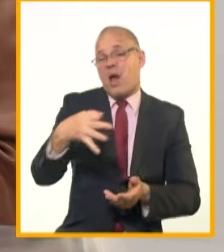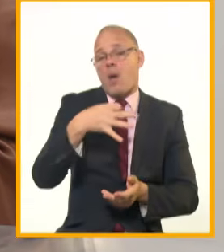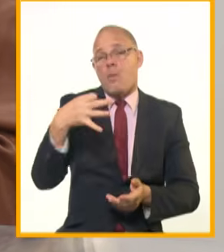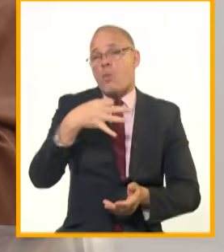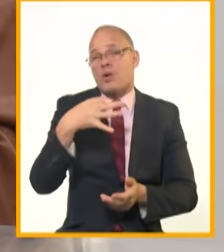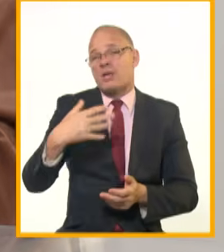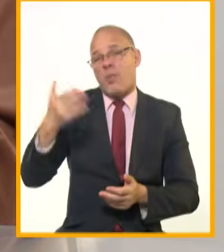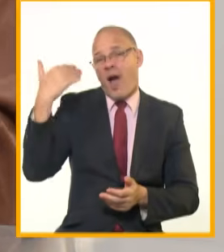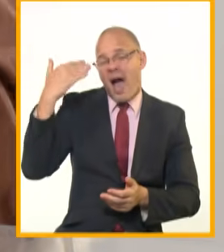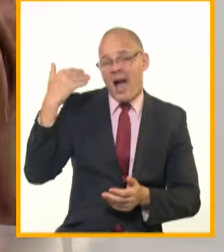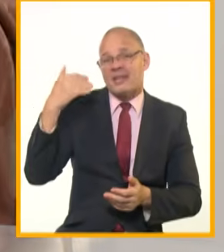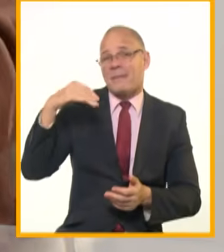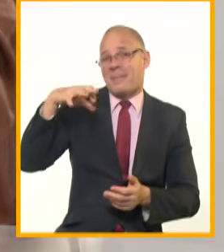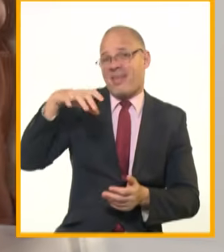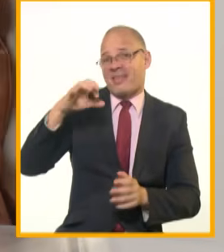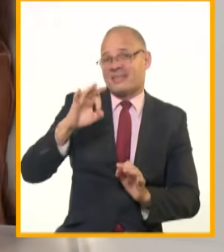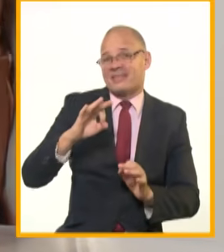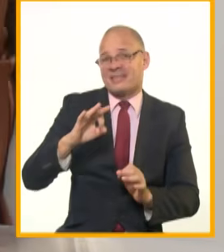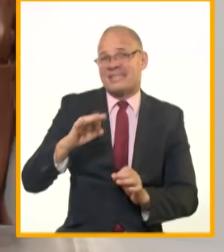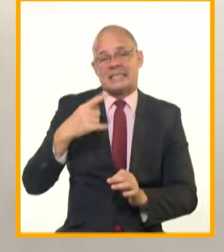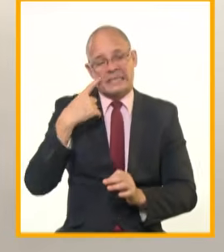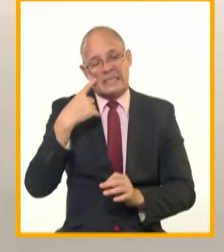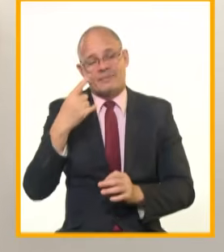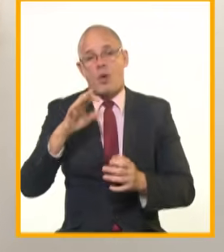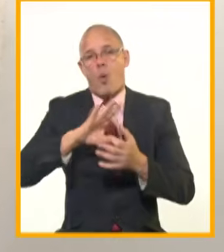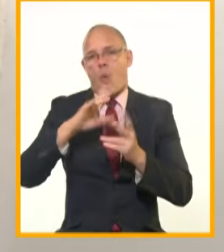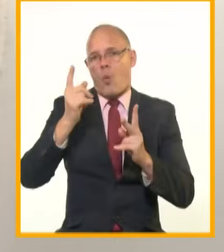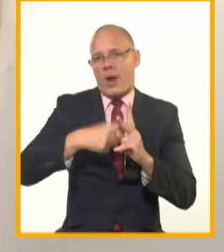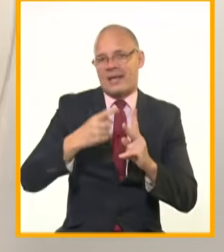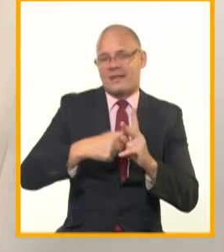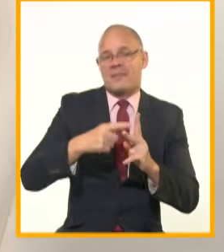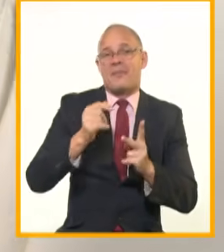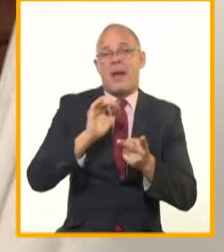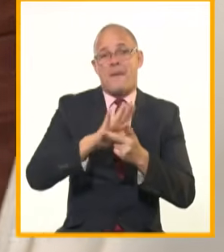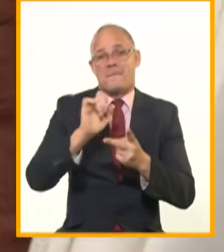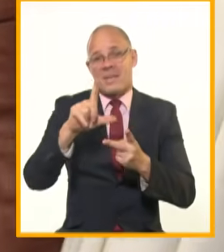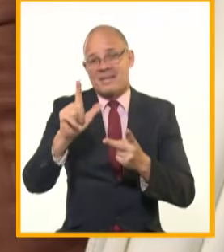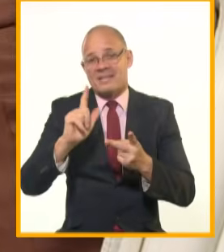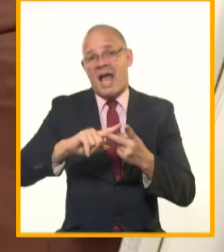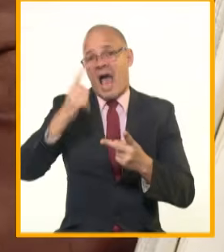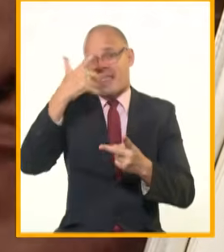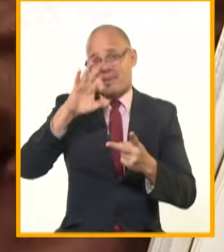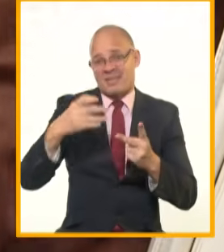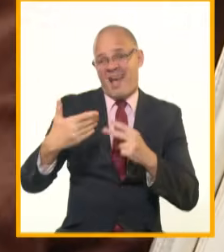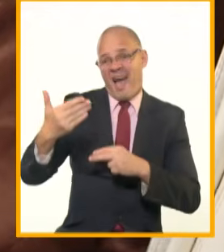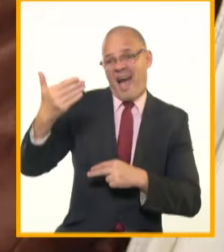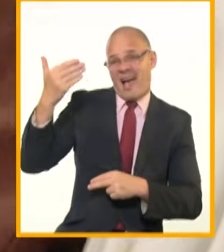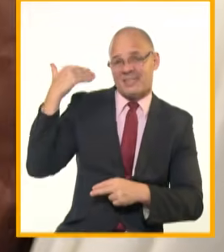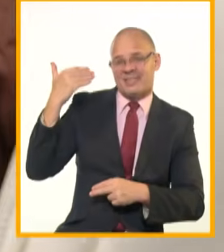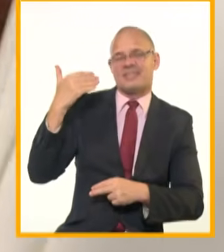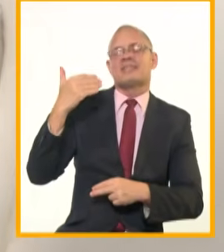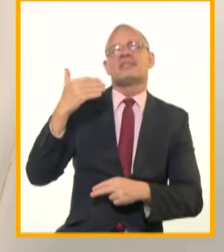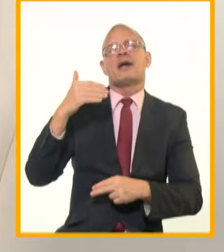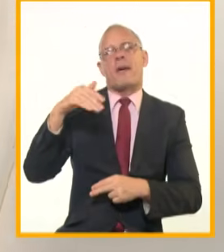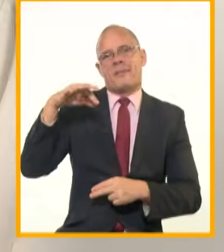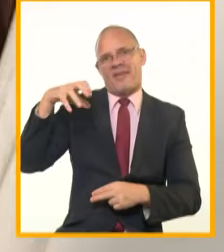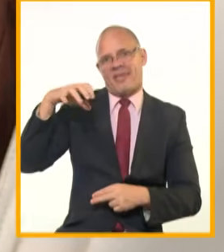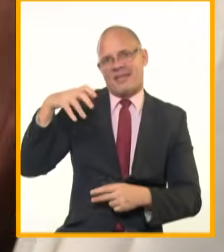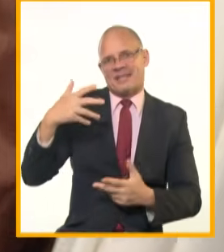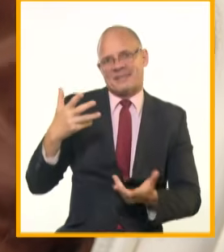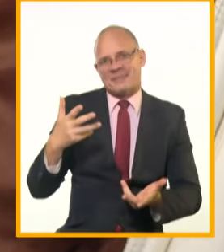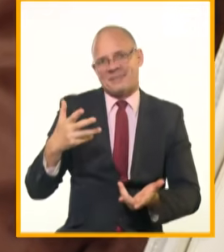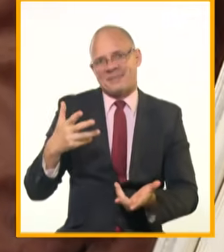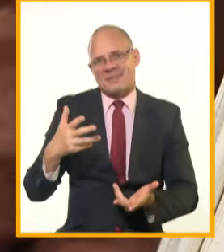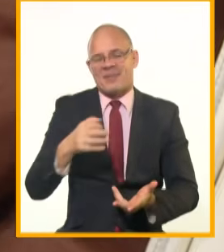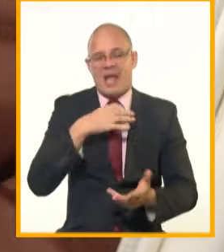Guanajay. No. Sí, ajá. Guanajay, Mariel, Artemisa y Guanajay habían sido ya pinareños. Entonces, por ejemplo, las